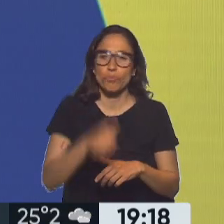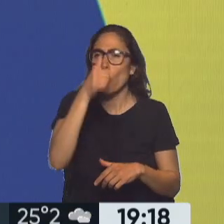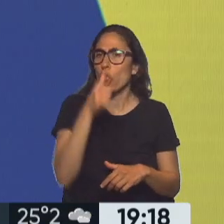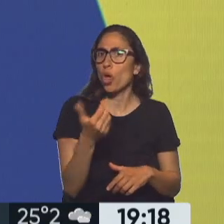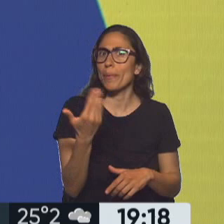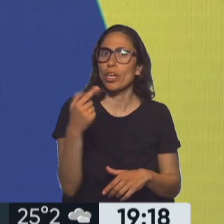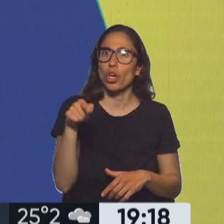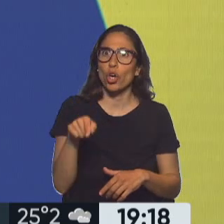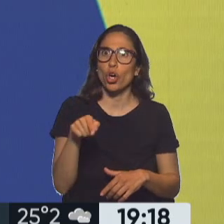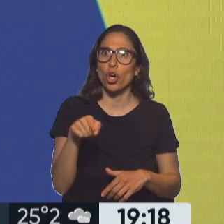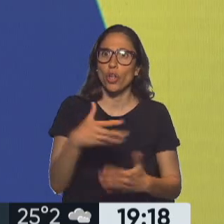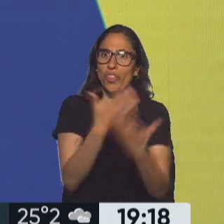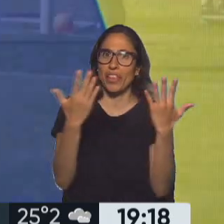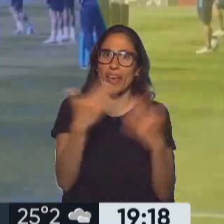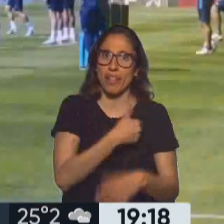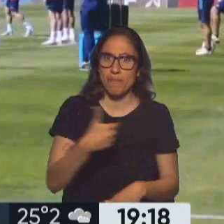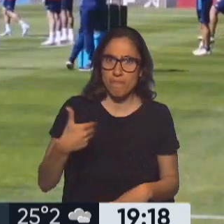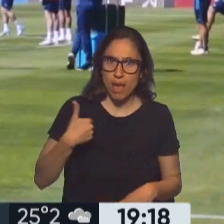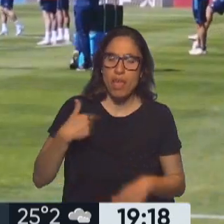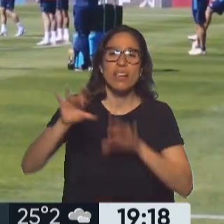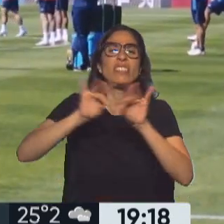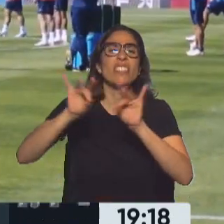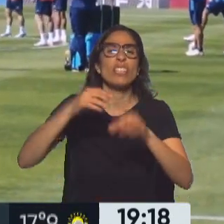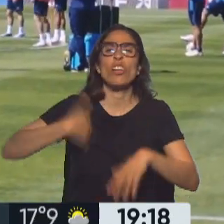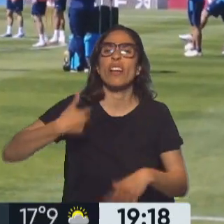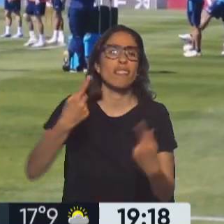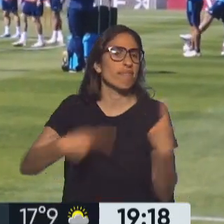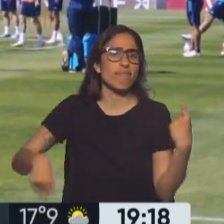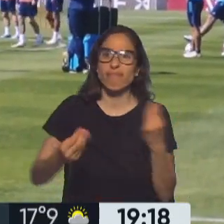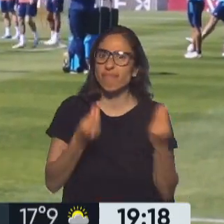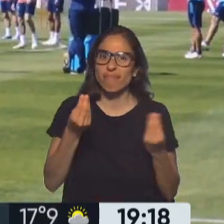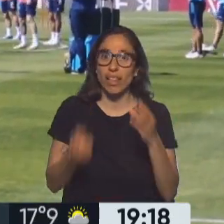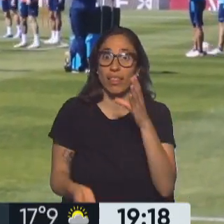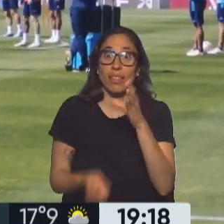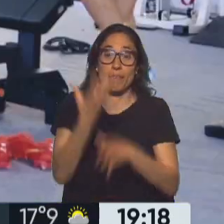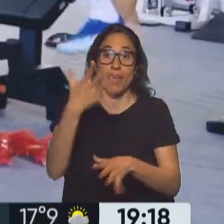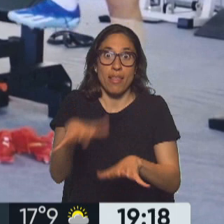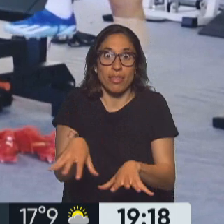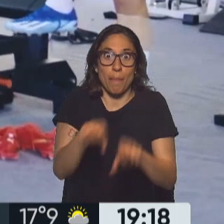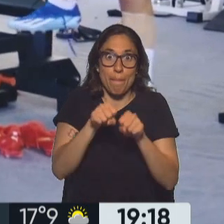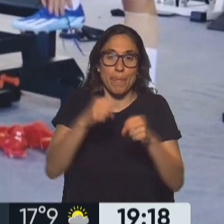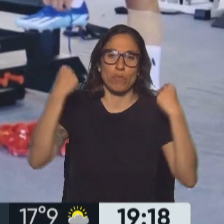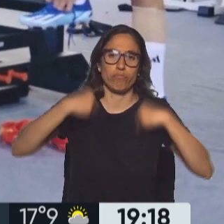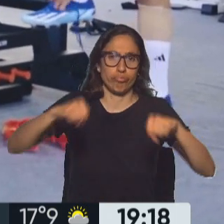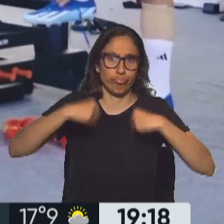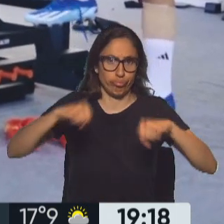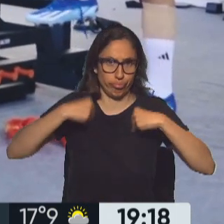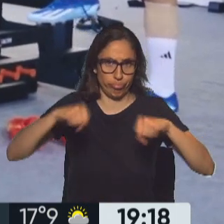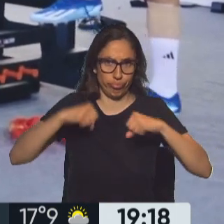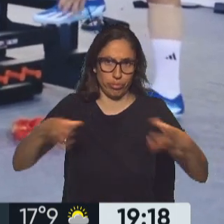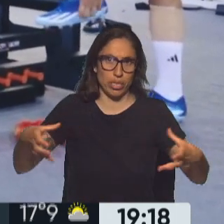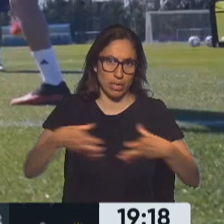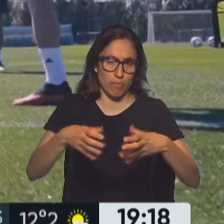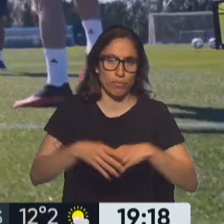Madre? ¿Qué hicieron? 10 de la mañana, entrenaron. Tempranito, no hubo mucho, no paró ningún equipo, Scaloni. Ajá.